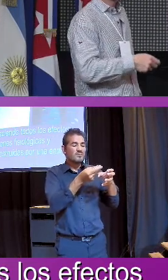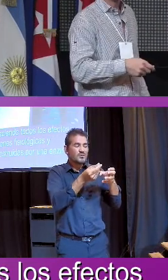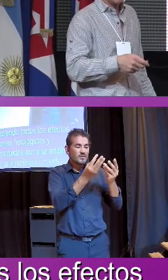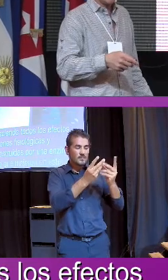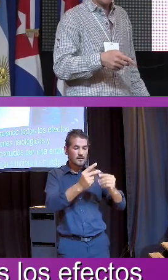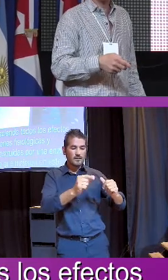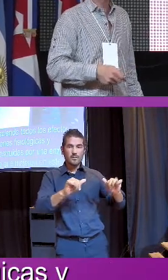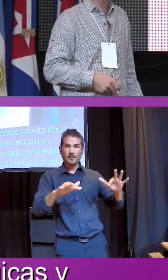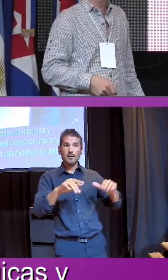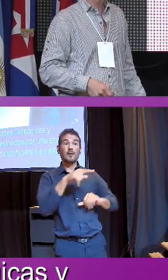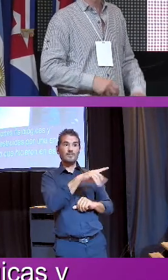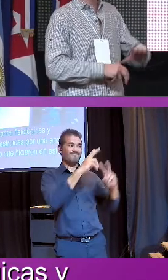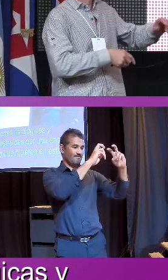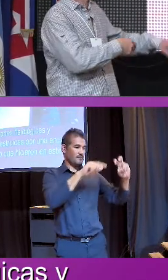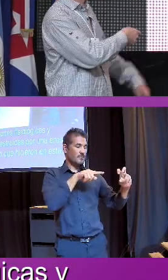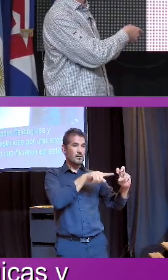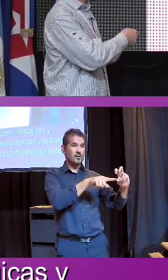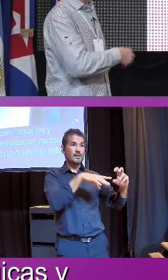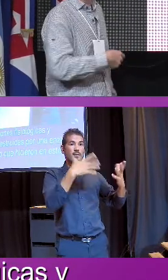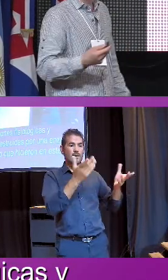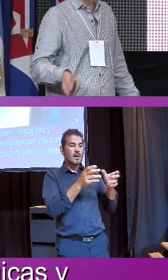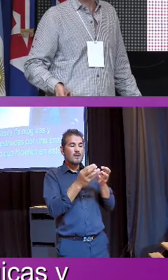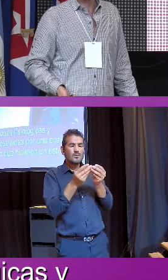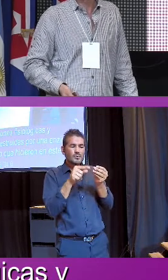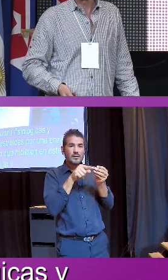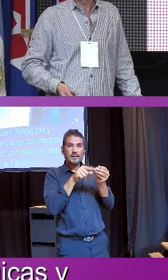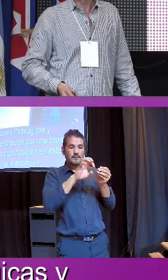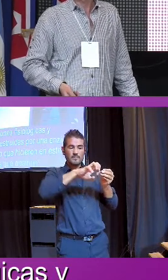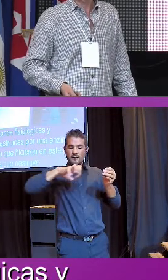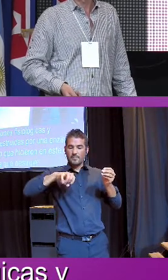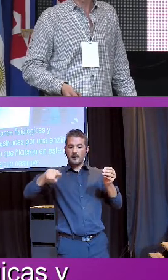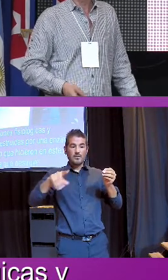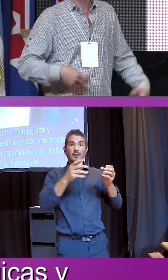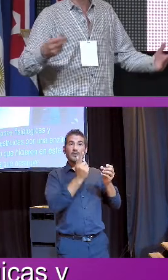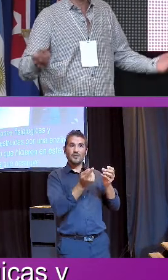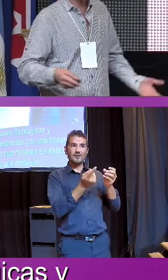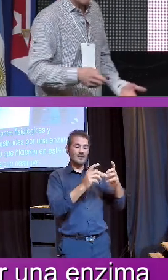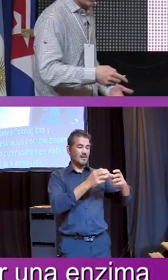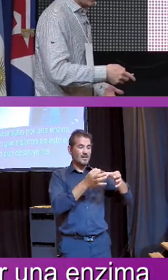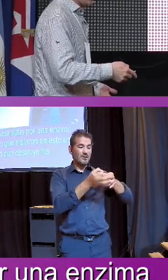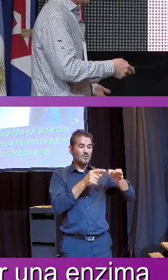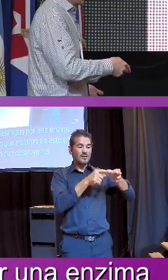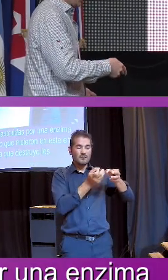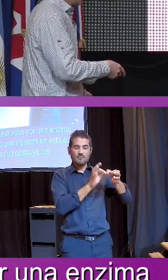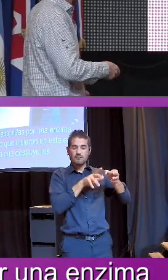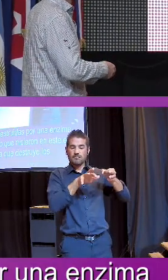este estudio fue inhibir esta enzima que destruye los cannabinoides endógenos, ¿no